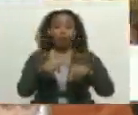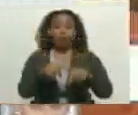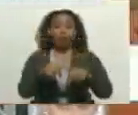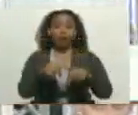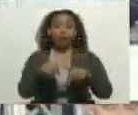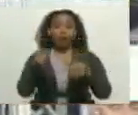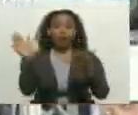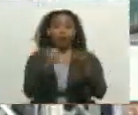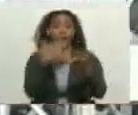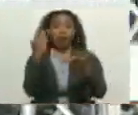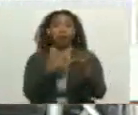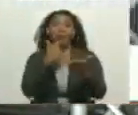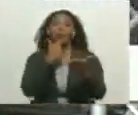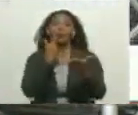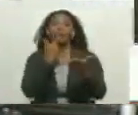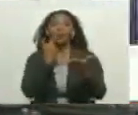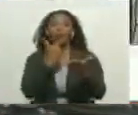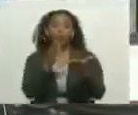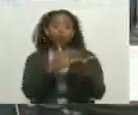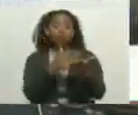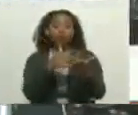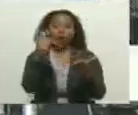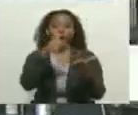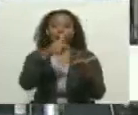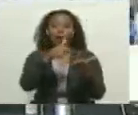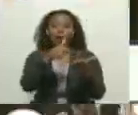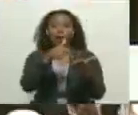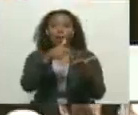este libro rojo al equipo del